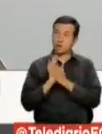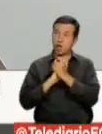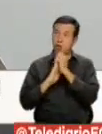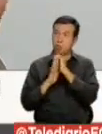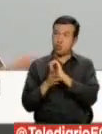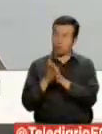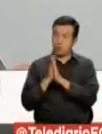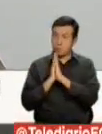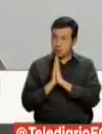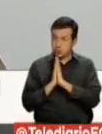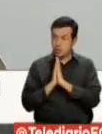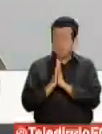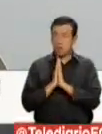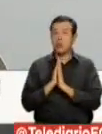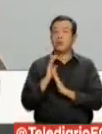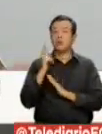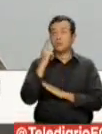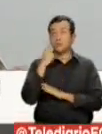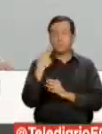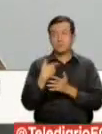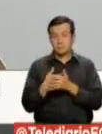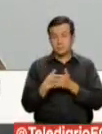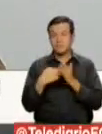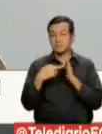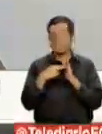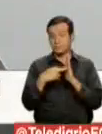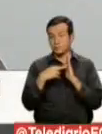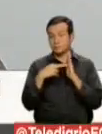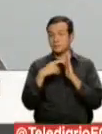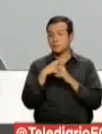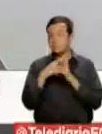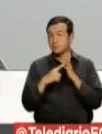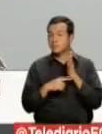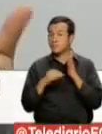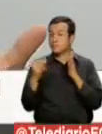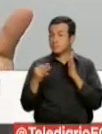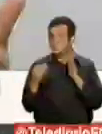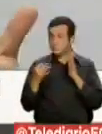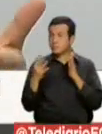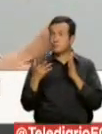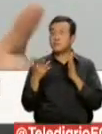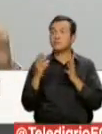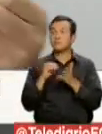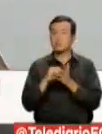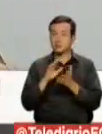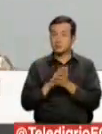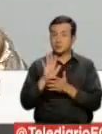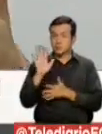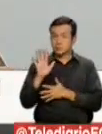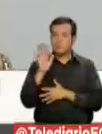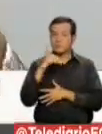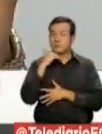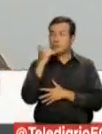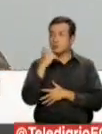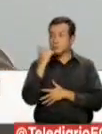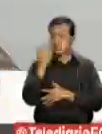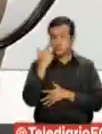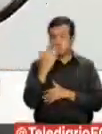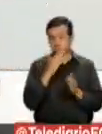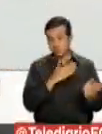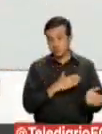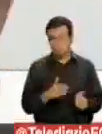las condiciones o los requisitos que se necesitan para aplicar en ese estado un refugio o un asilo político,